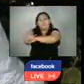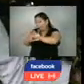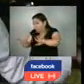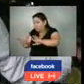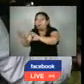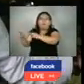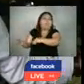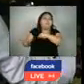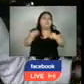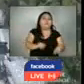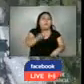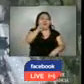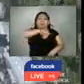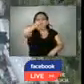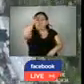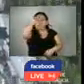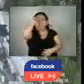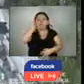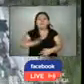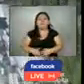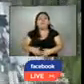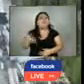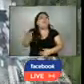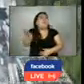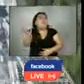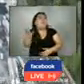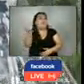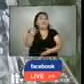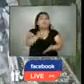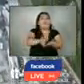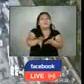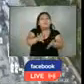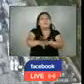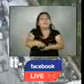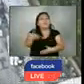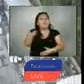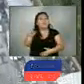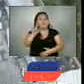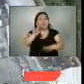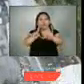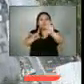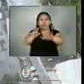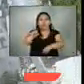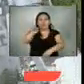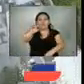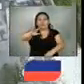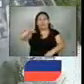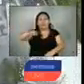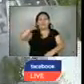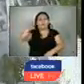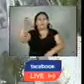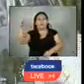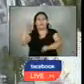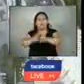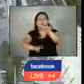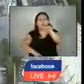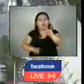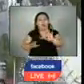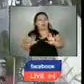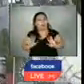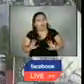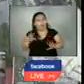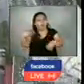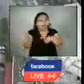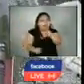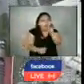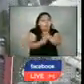ya con esta gran obra. La inversión de esta infraestructura asciende a 6.3 millones de dólares y se suma